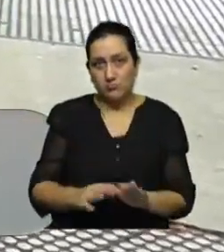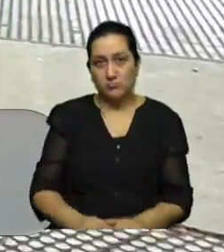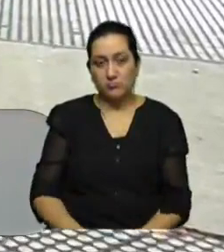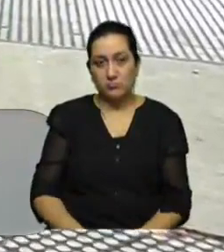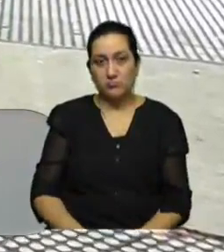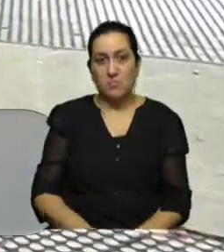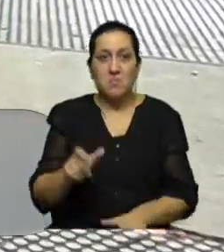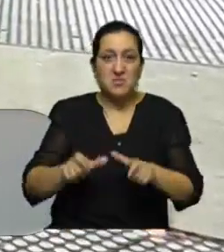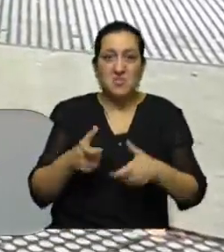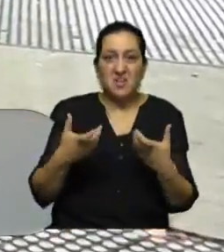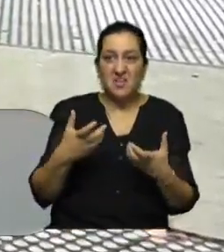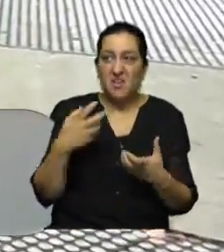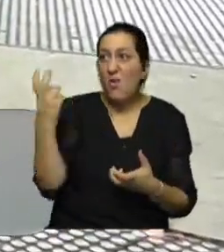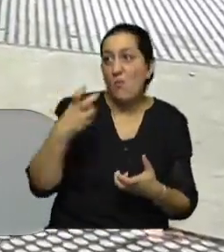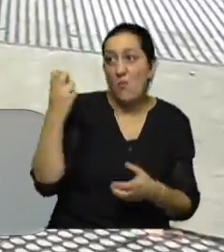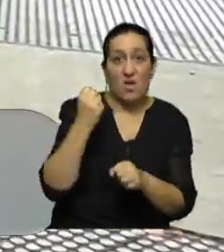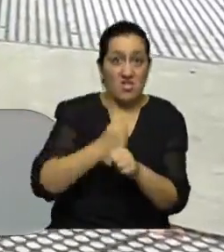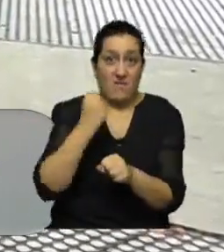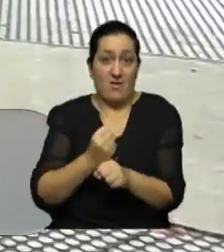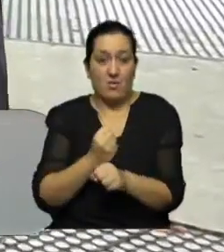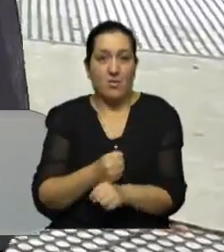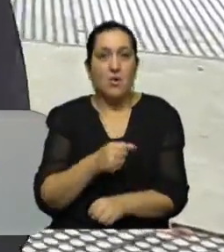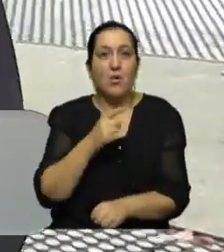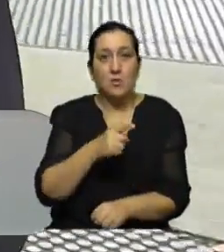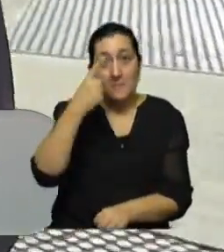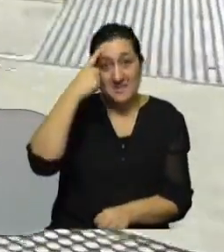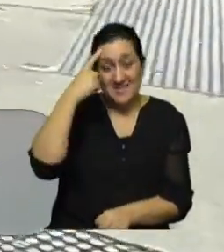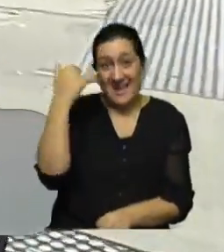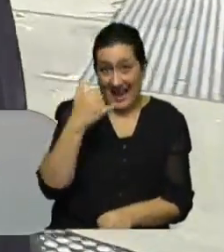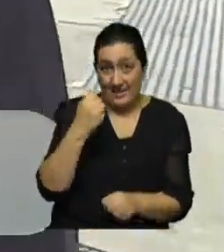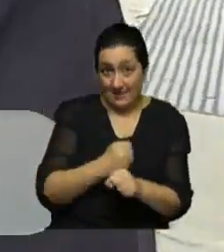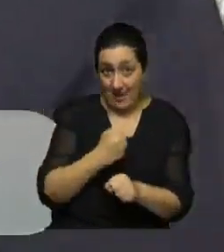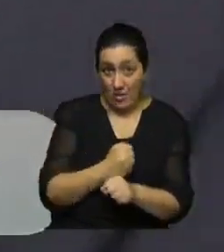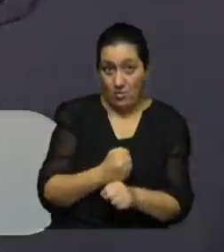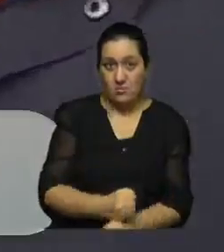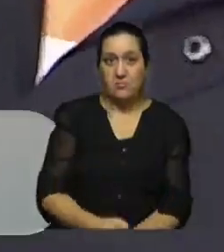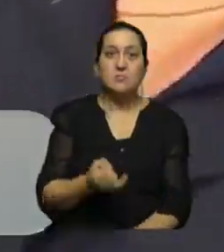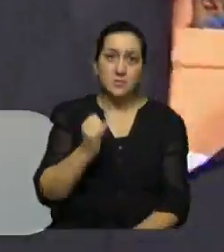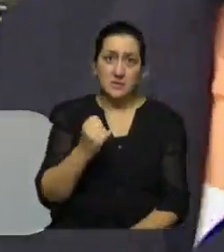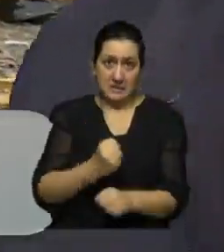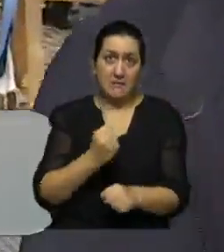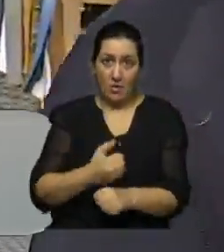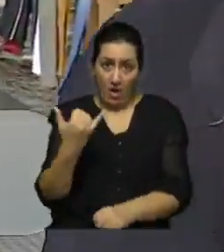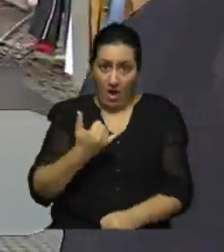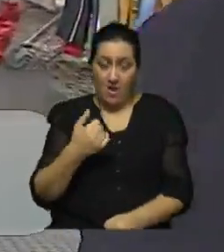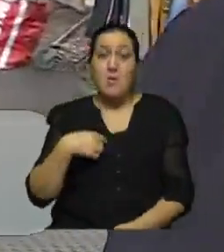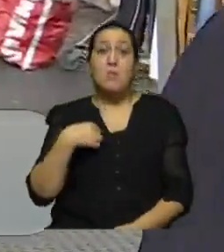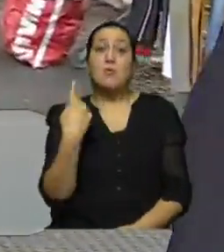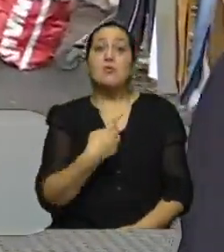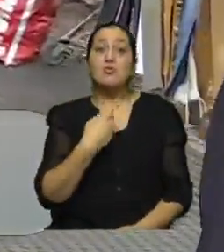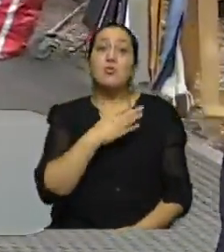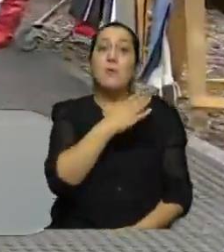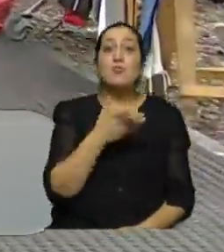no quiere rebuscarse. ¿Usted dice que hay trabajo en nuestro país? Y trabajo hay, porque nosotros tenemos que